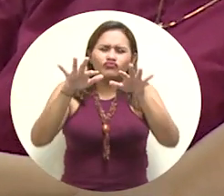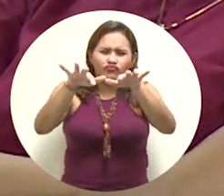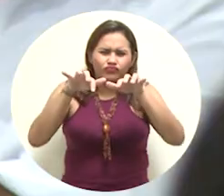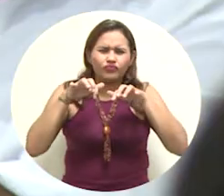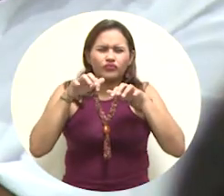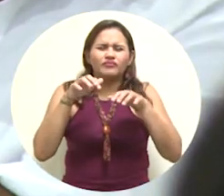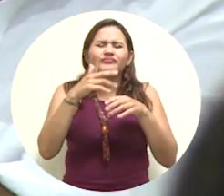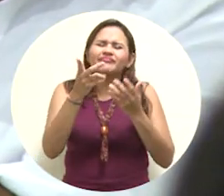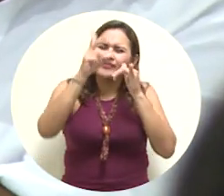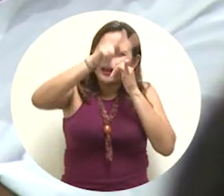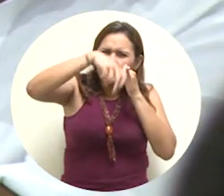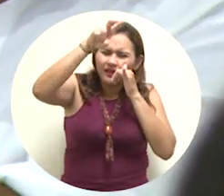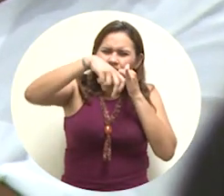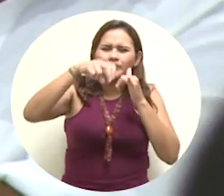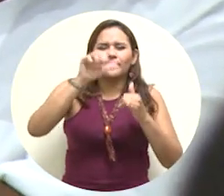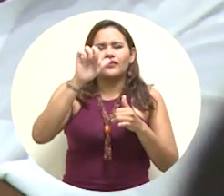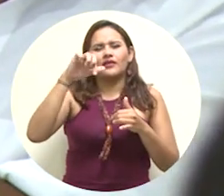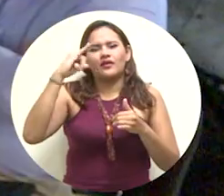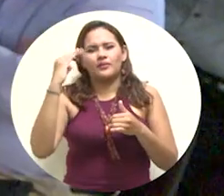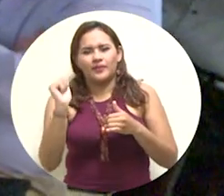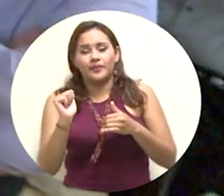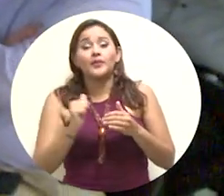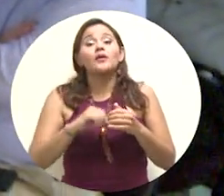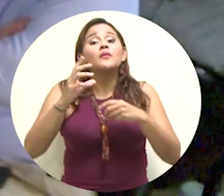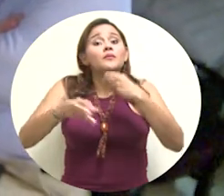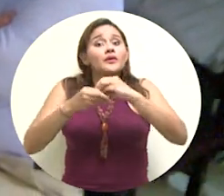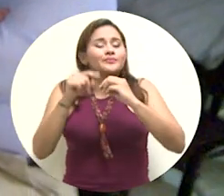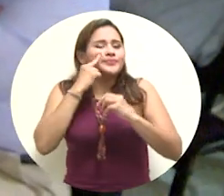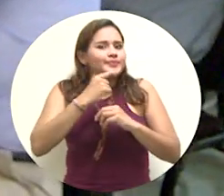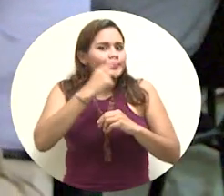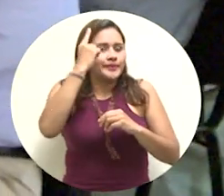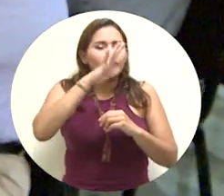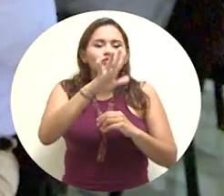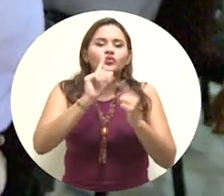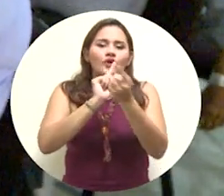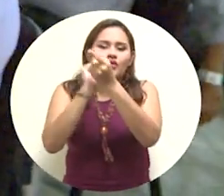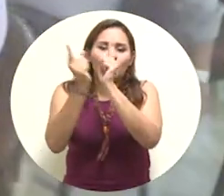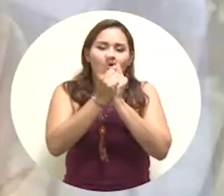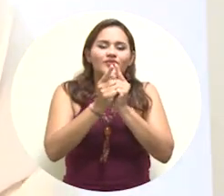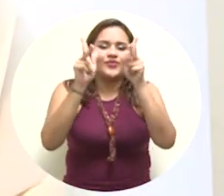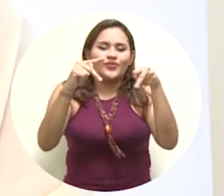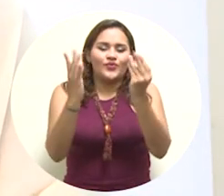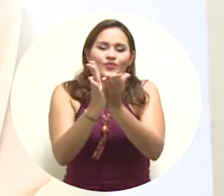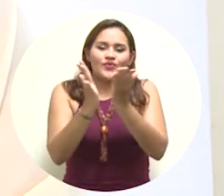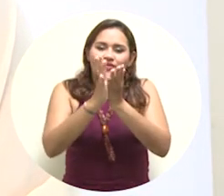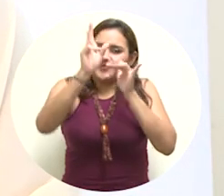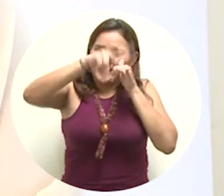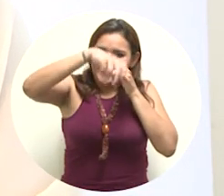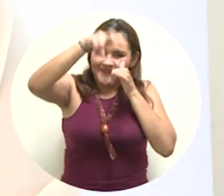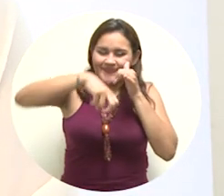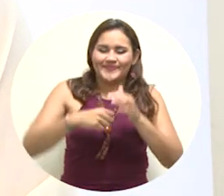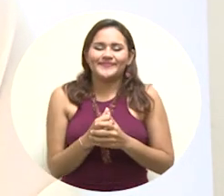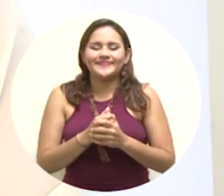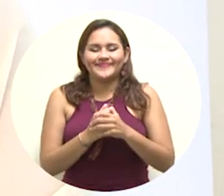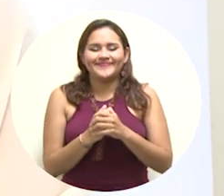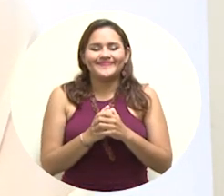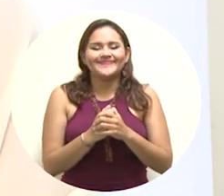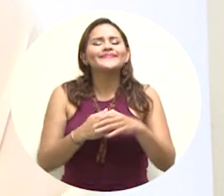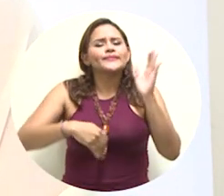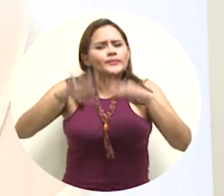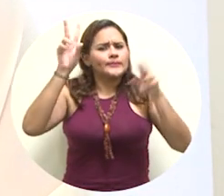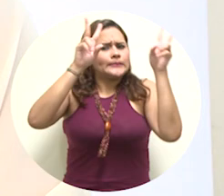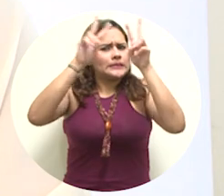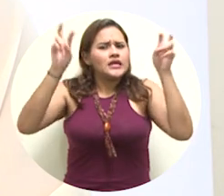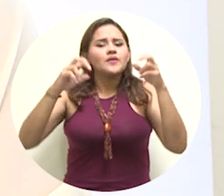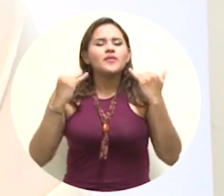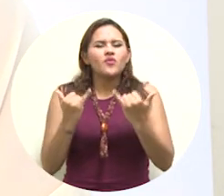APIA, y el primer Encuentro Latinoamericano de Estudiantes de Ingeniería Agronómica. Los temas que se han tratado son de la actualidad de hoy.